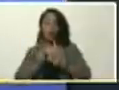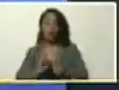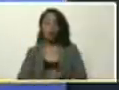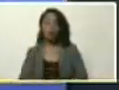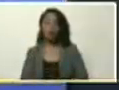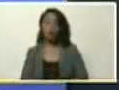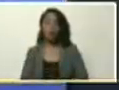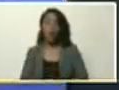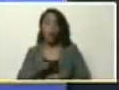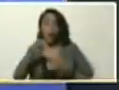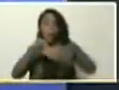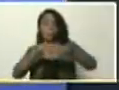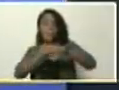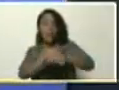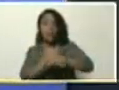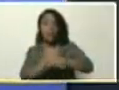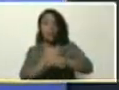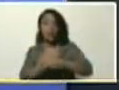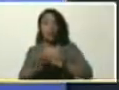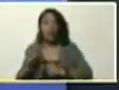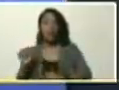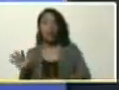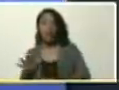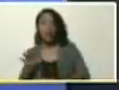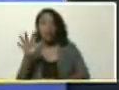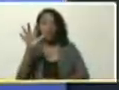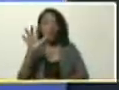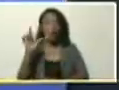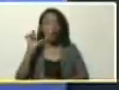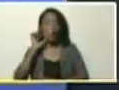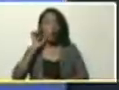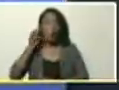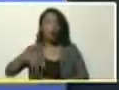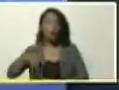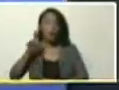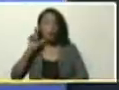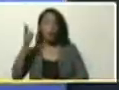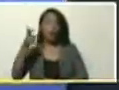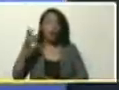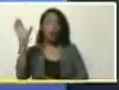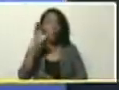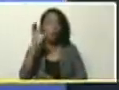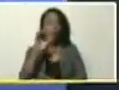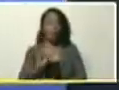el metro de Araira, Guatire, Guarena, Caracas.